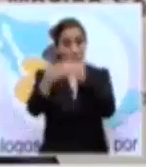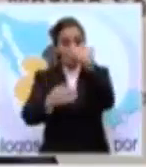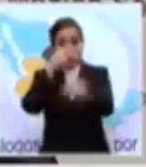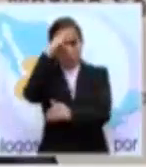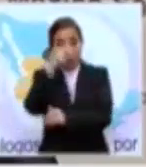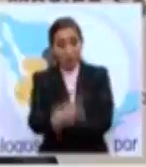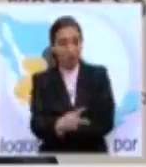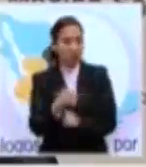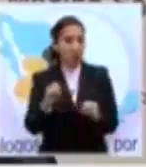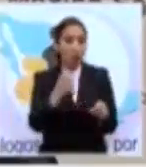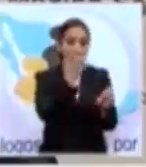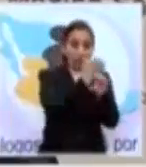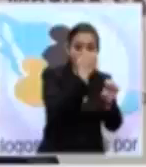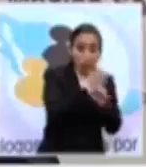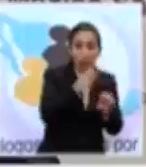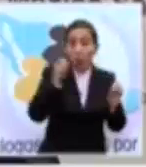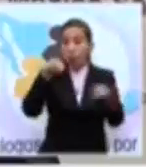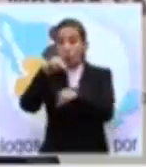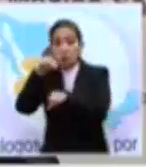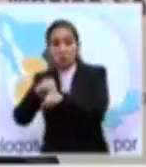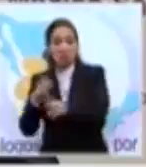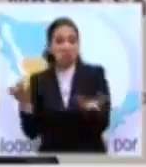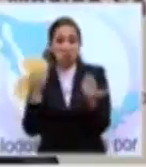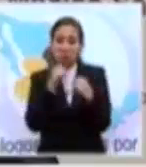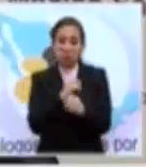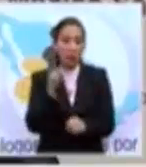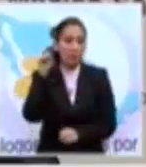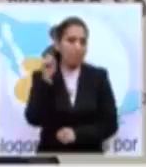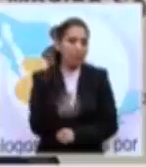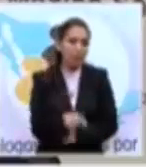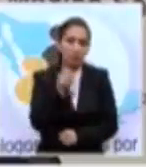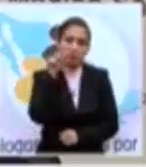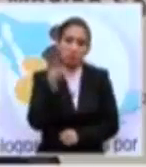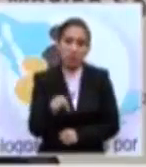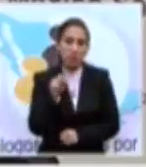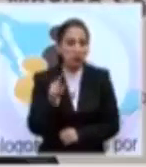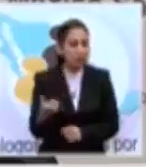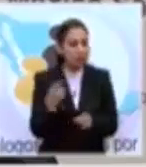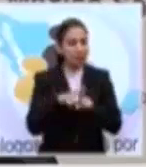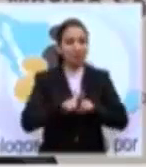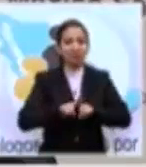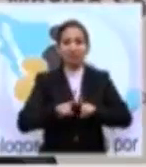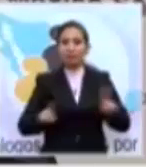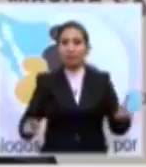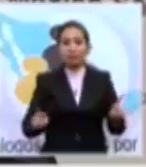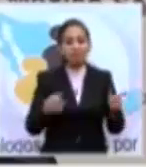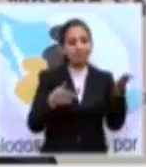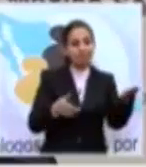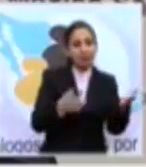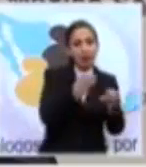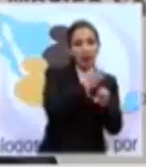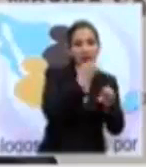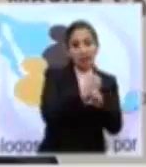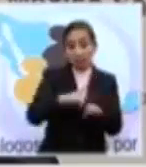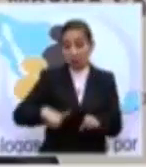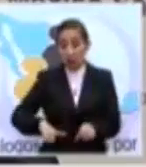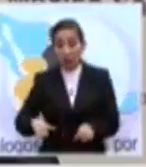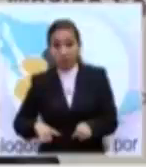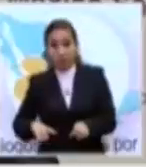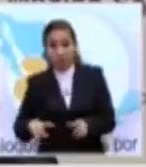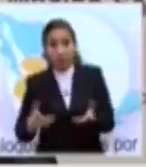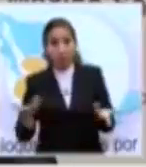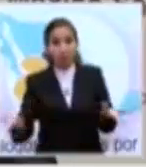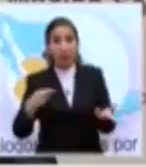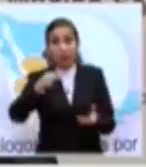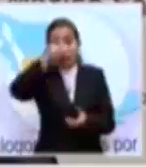ni en los estados, ni en los municipios. Sigue siendo increíble la diferencia entre estados, incluyendo los estados del